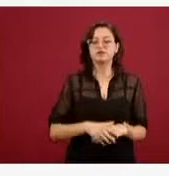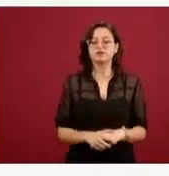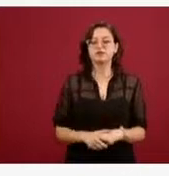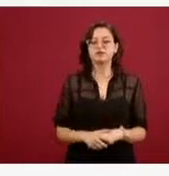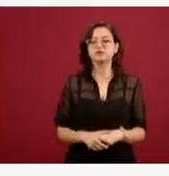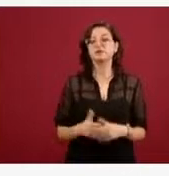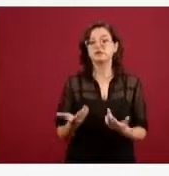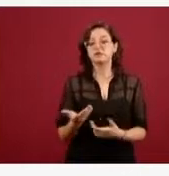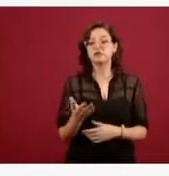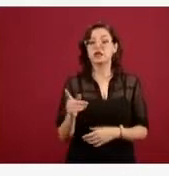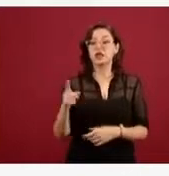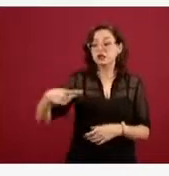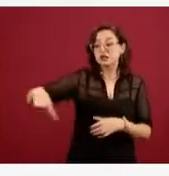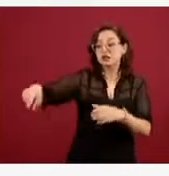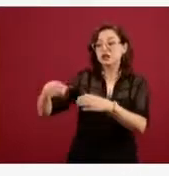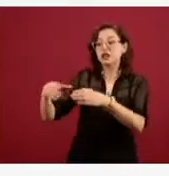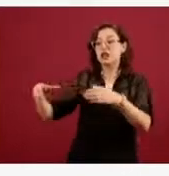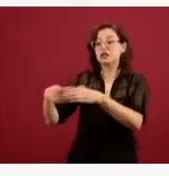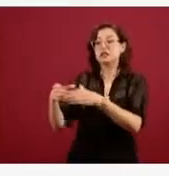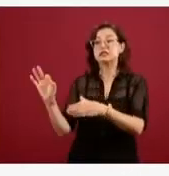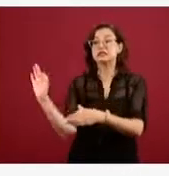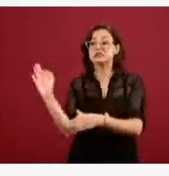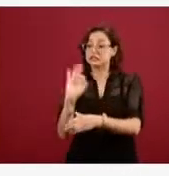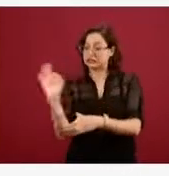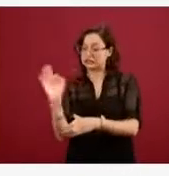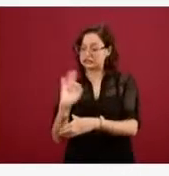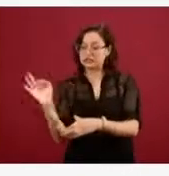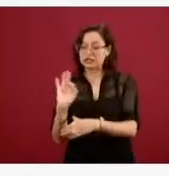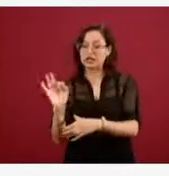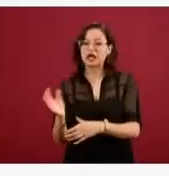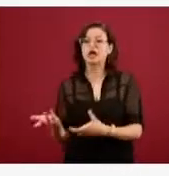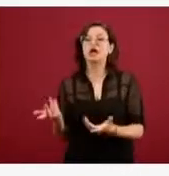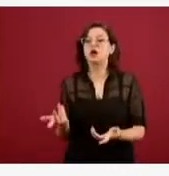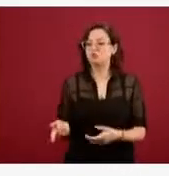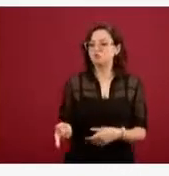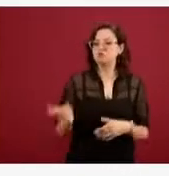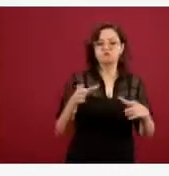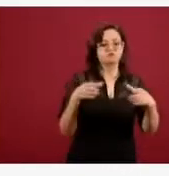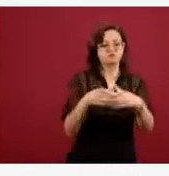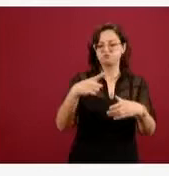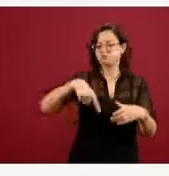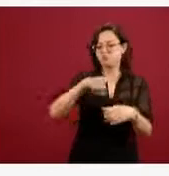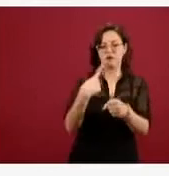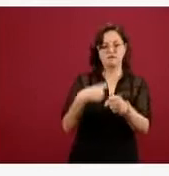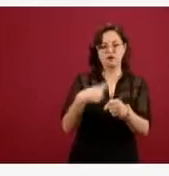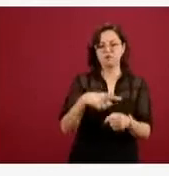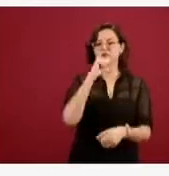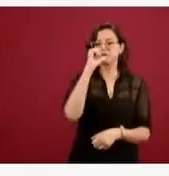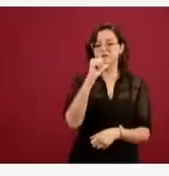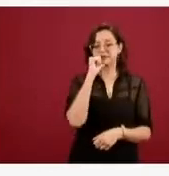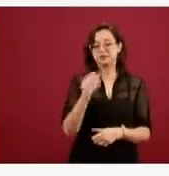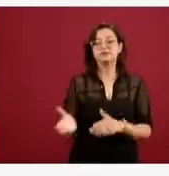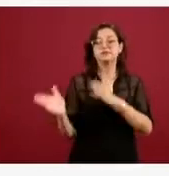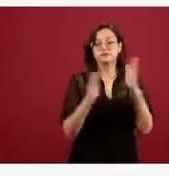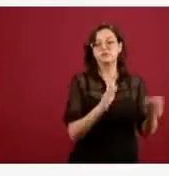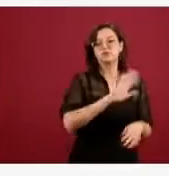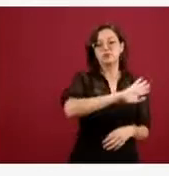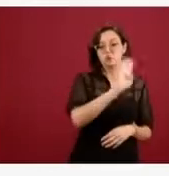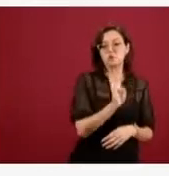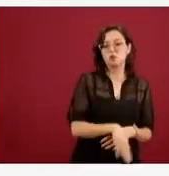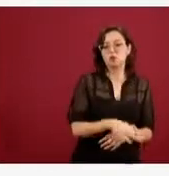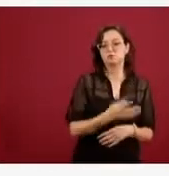también casos sospechosos, nuestros casos negativos. Se actualiza también la cifra de defunciones y más